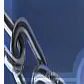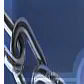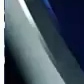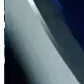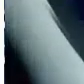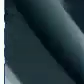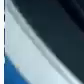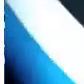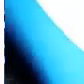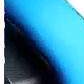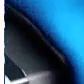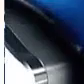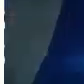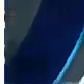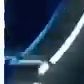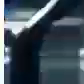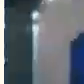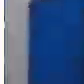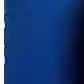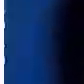2.